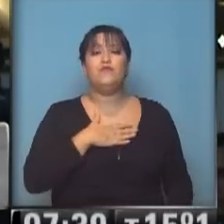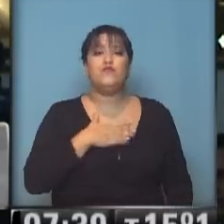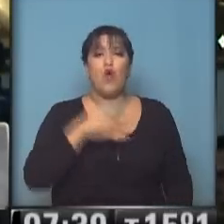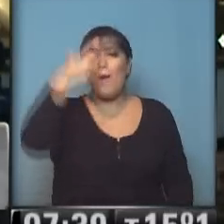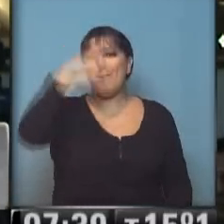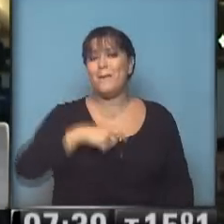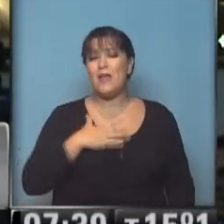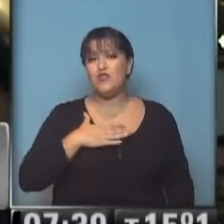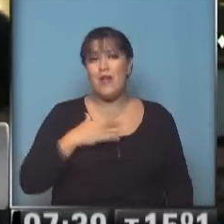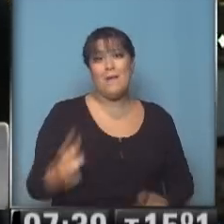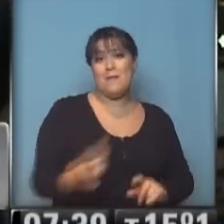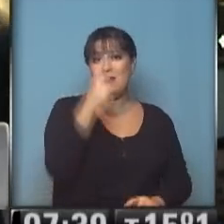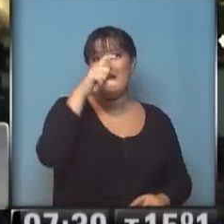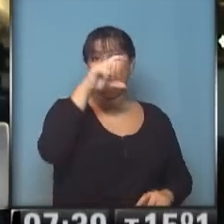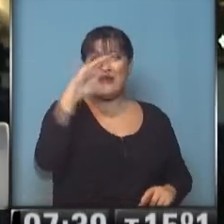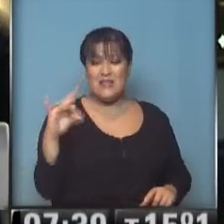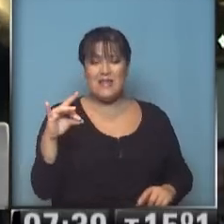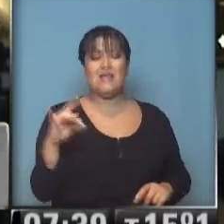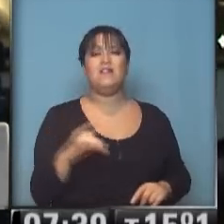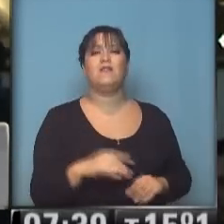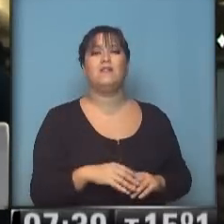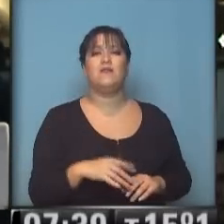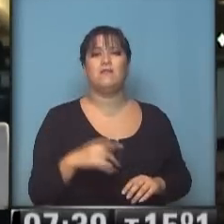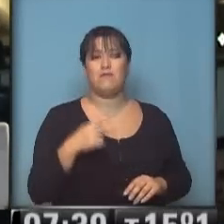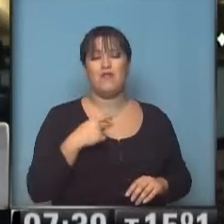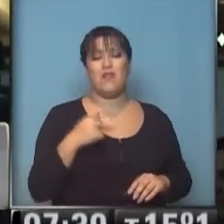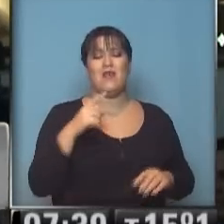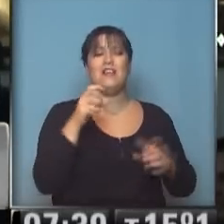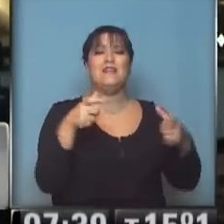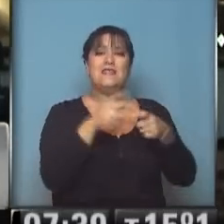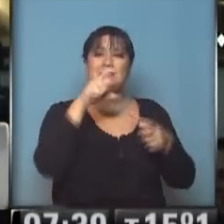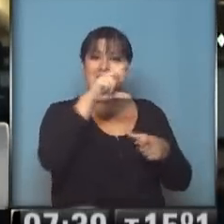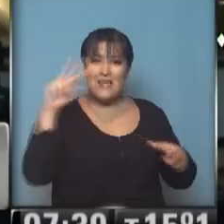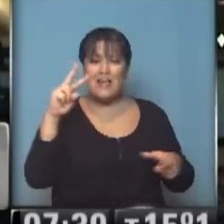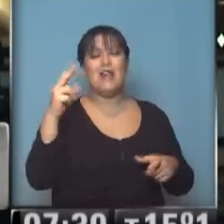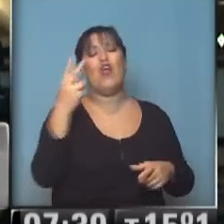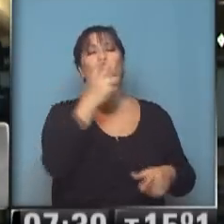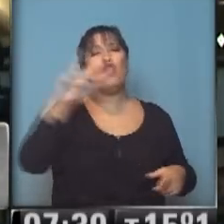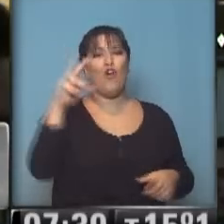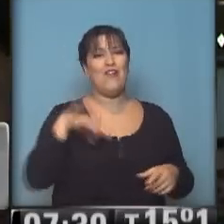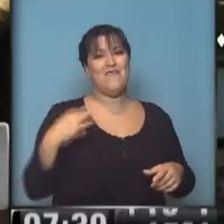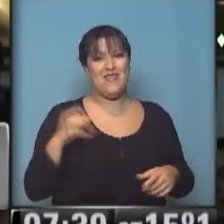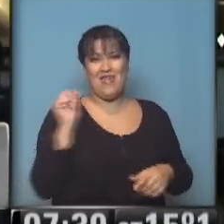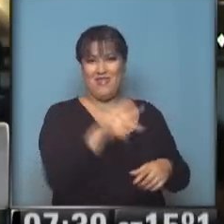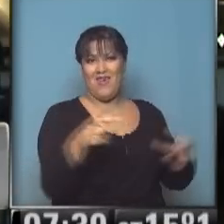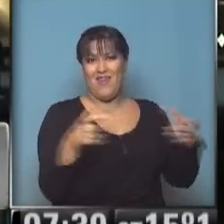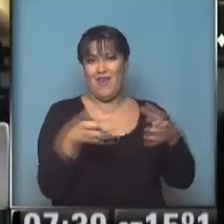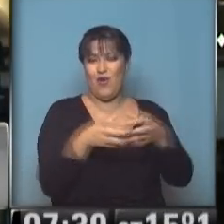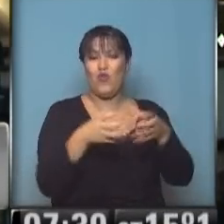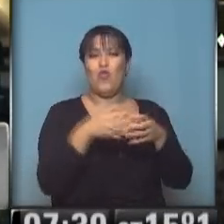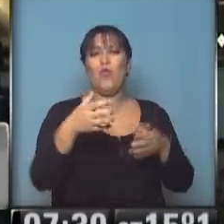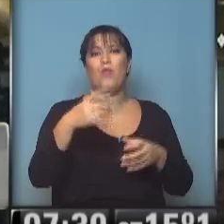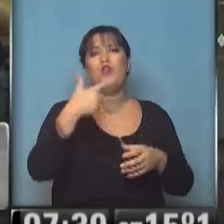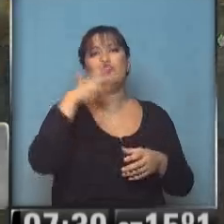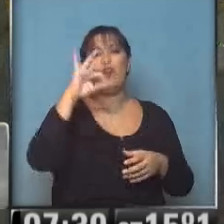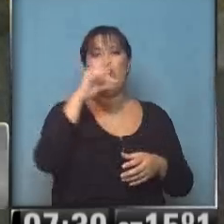mi primer CD cuando salieron los CD fue Doble Vida, Soda siempre me gustó, y lo bueno es que yo se lo pude decir a